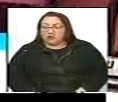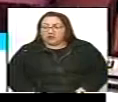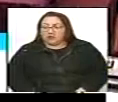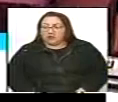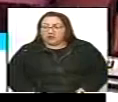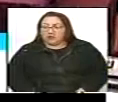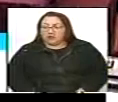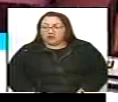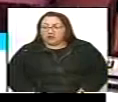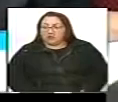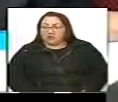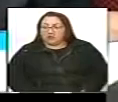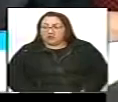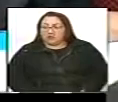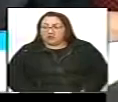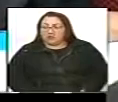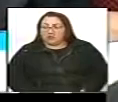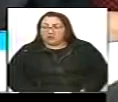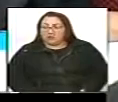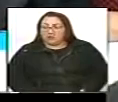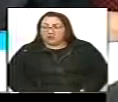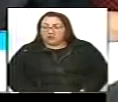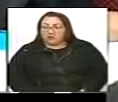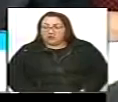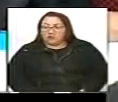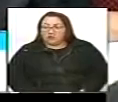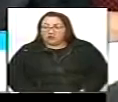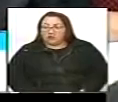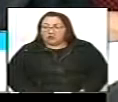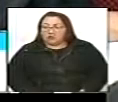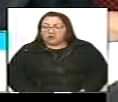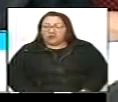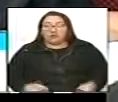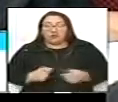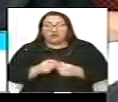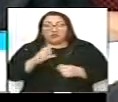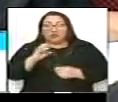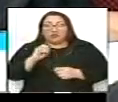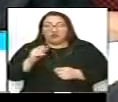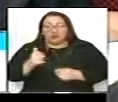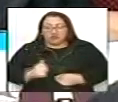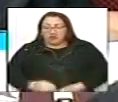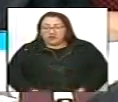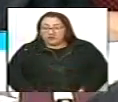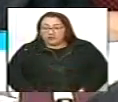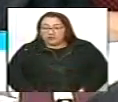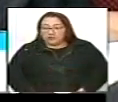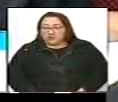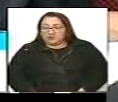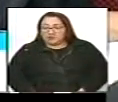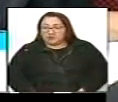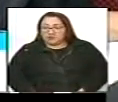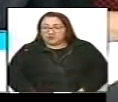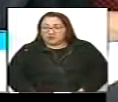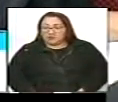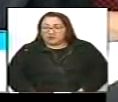Congresistas, mantengamos el orden, por favor, evitemos el diálogo. Congresista Costa, para que concluya.